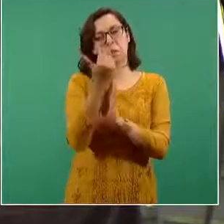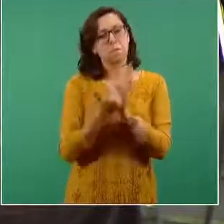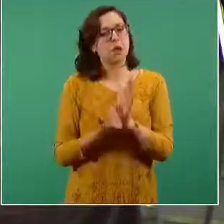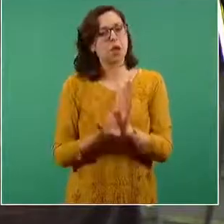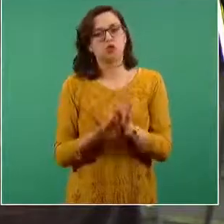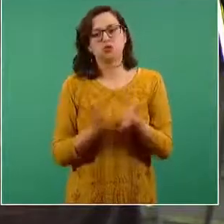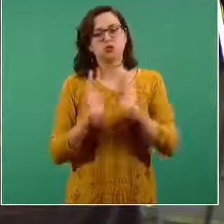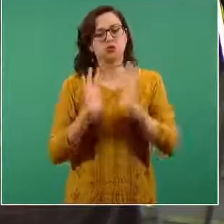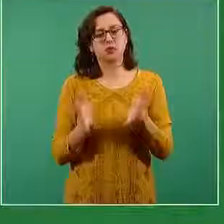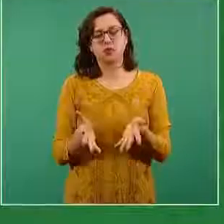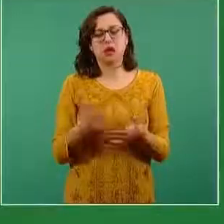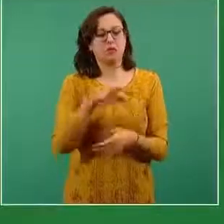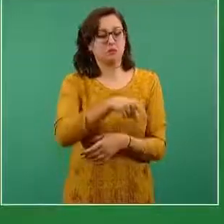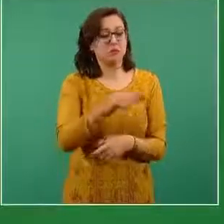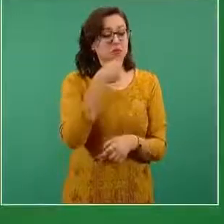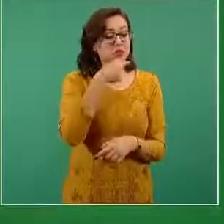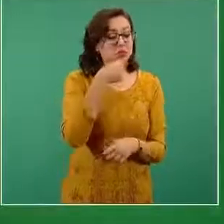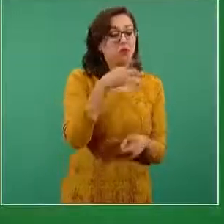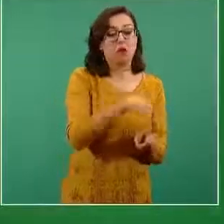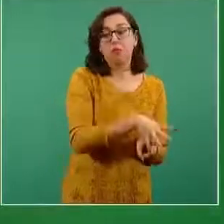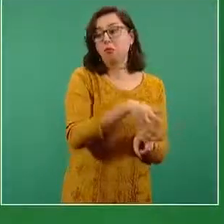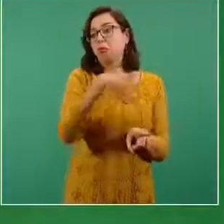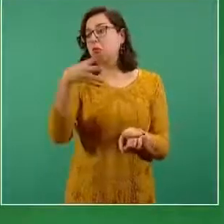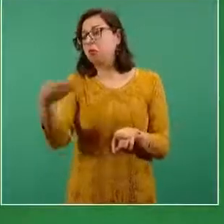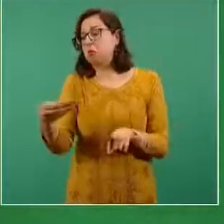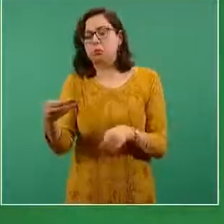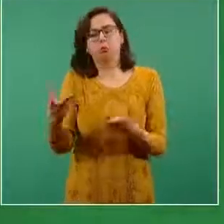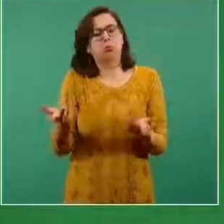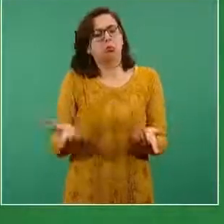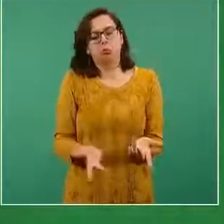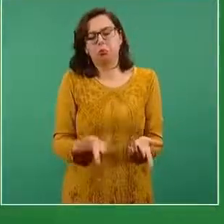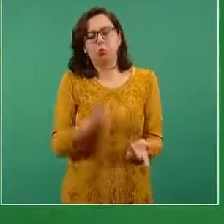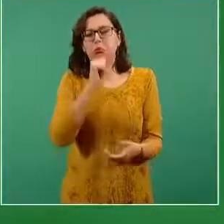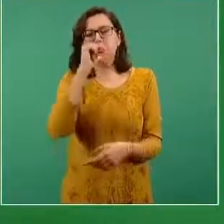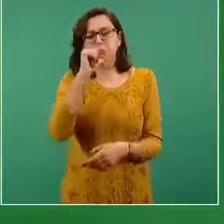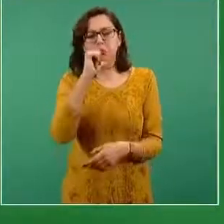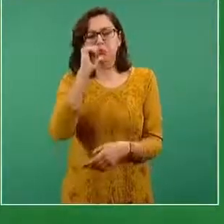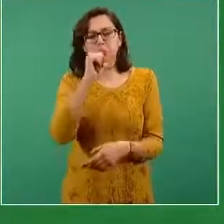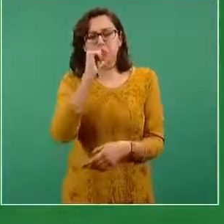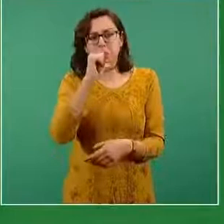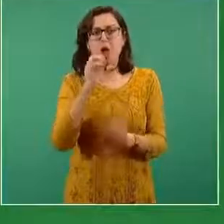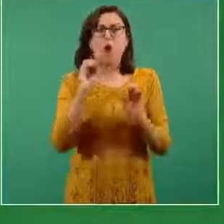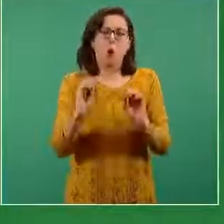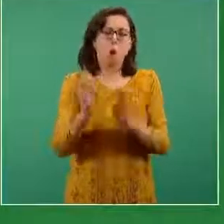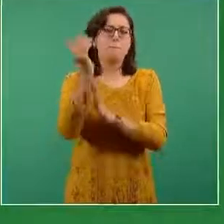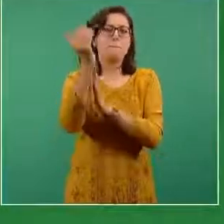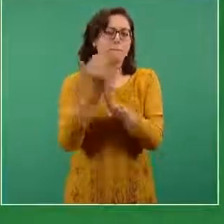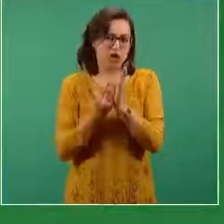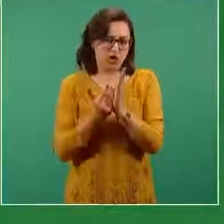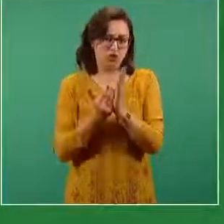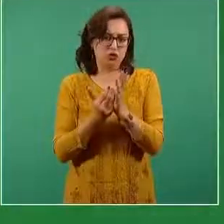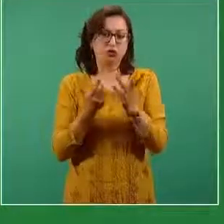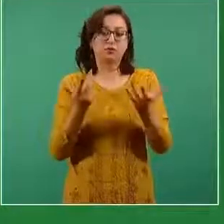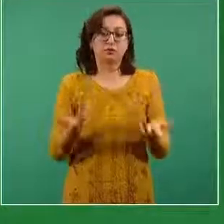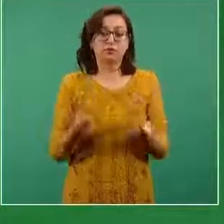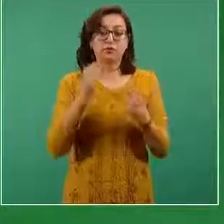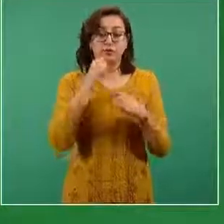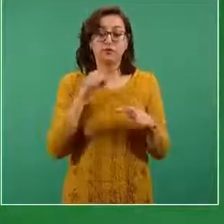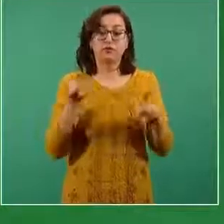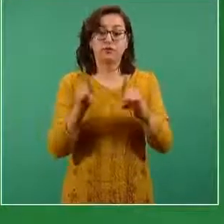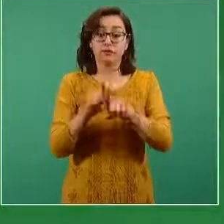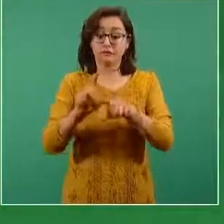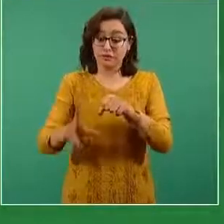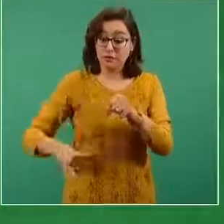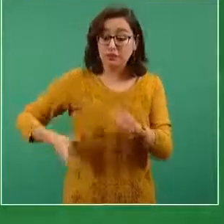transmisión, digamos, en un ambiente escolar, también va a quedar disminuido. Y si a esto le sumamos lo que acaba de comentar el